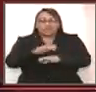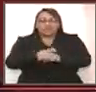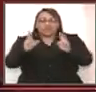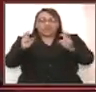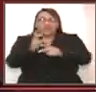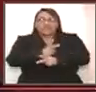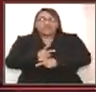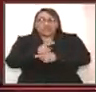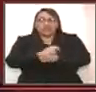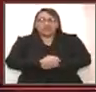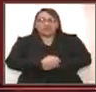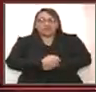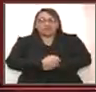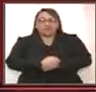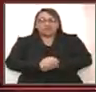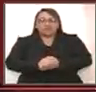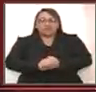seguridad.